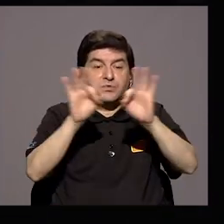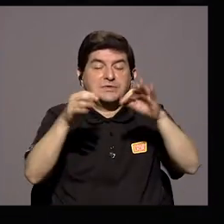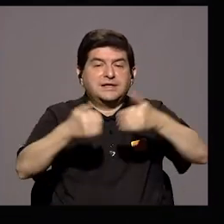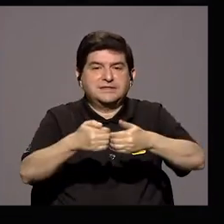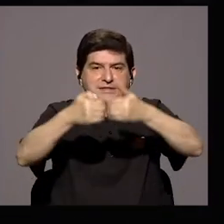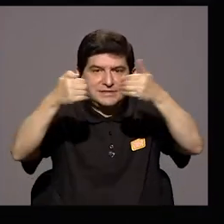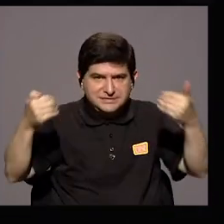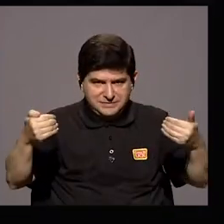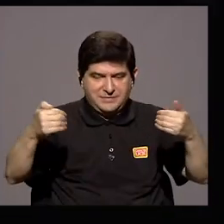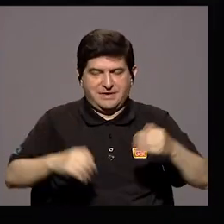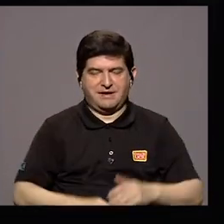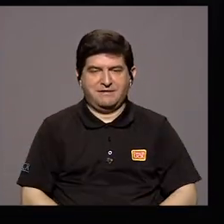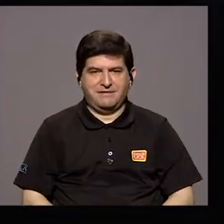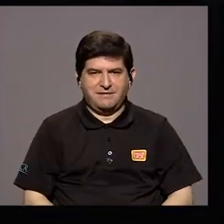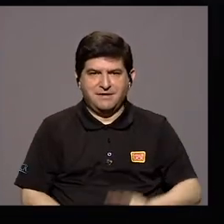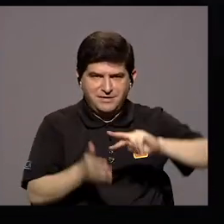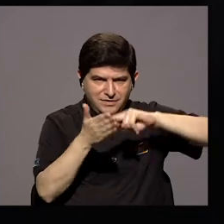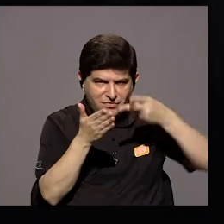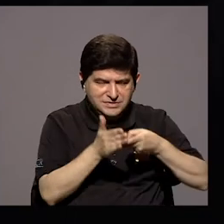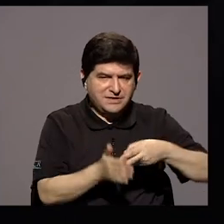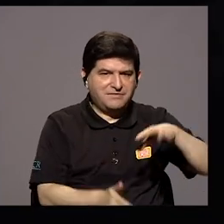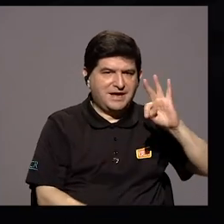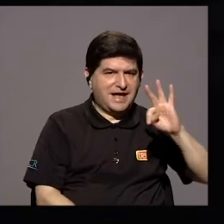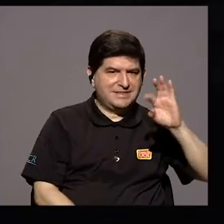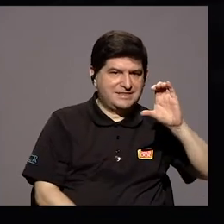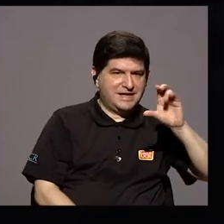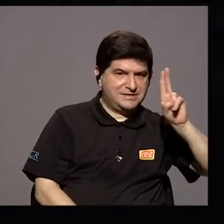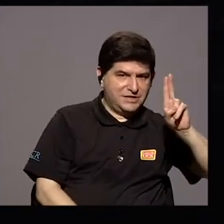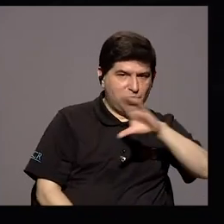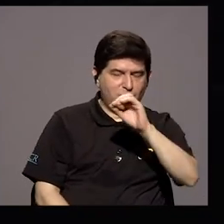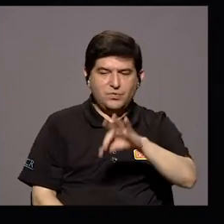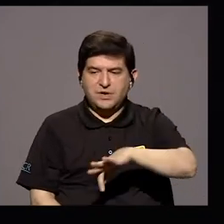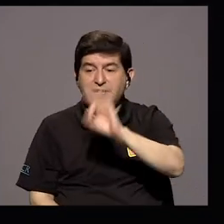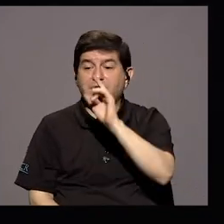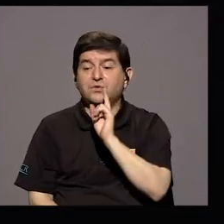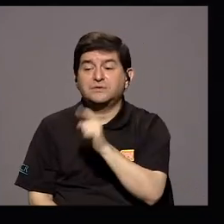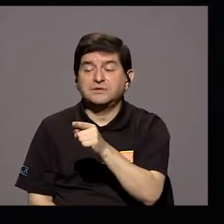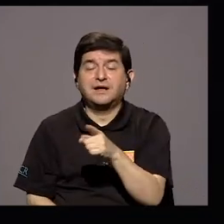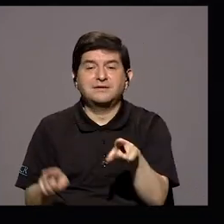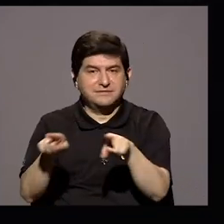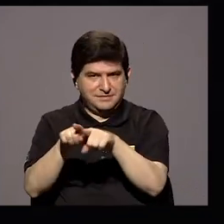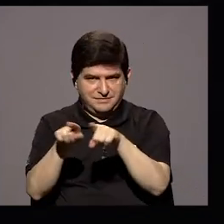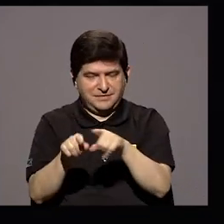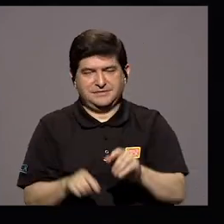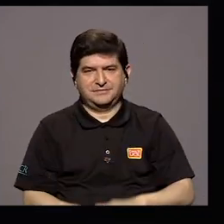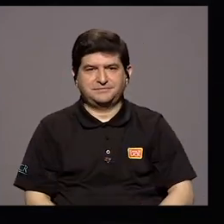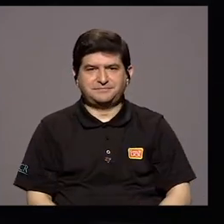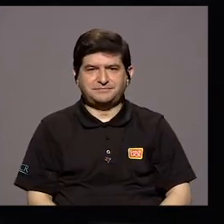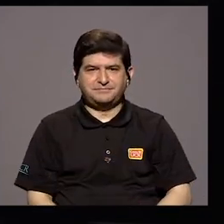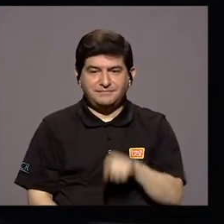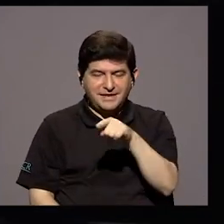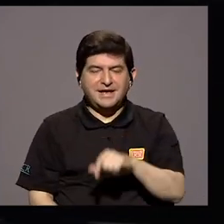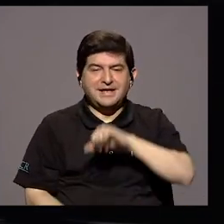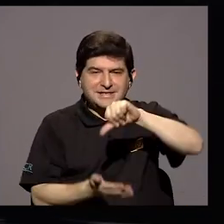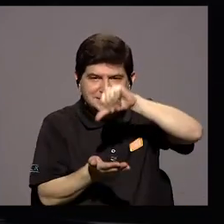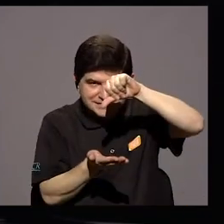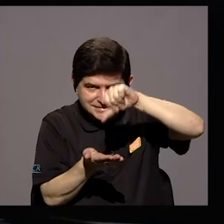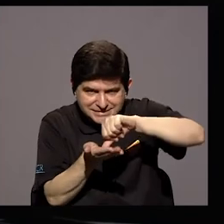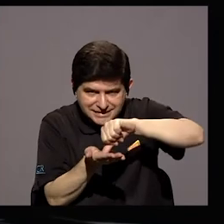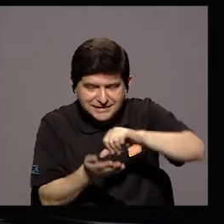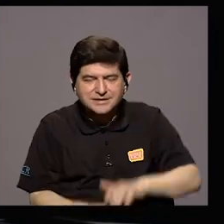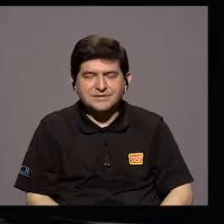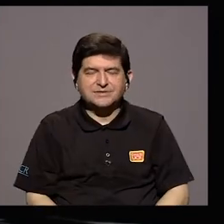Separación Entre Lo Que Es El TCU Y Lo Que Nos Encontramos Aquí Y Es Desde Ese Epicentro Que La